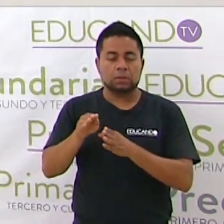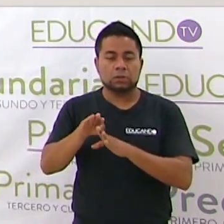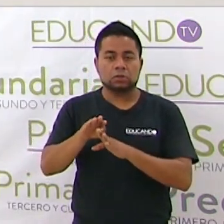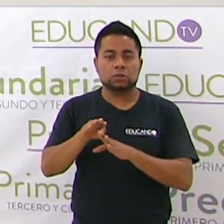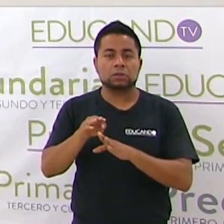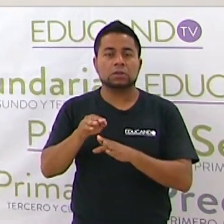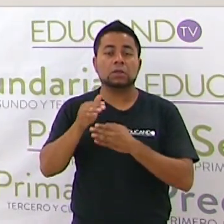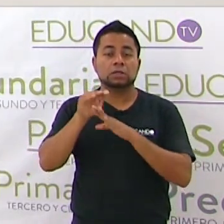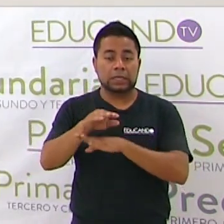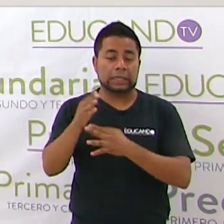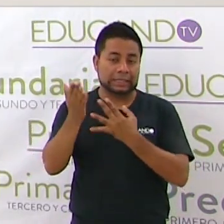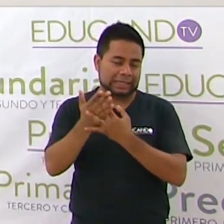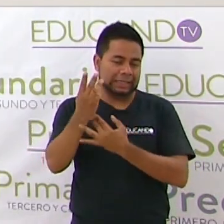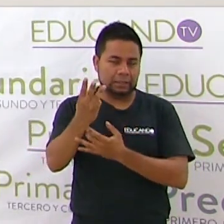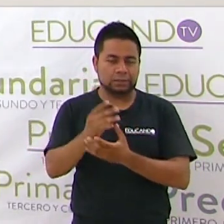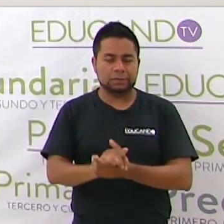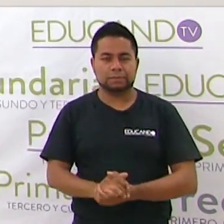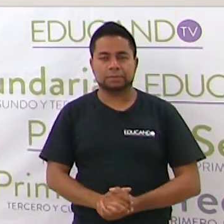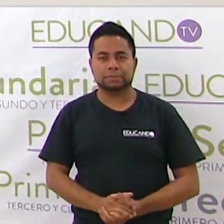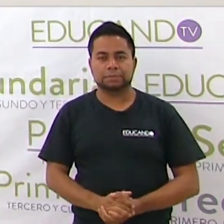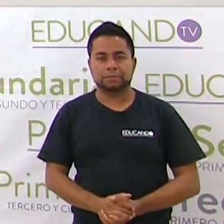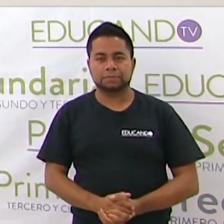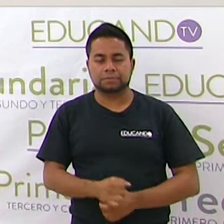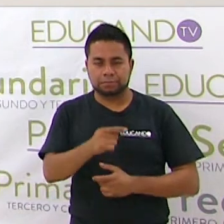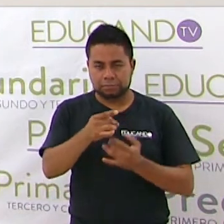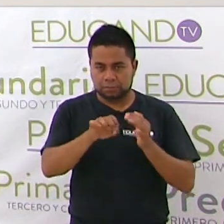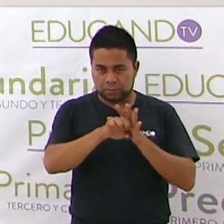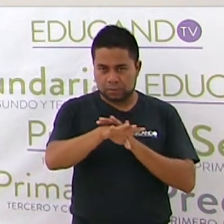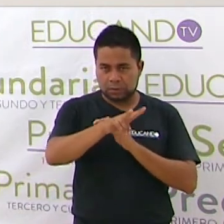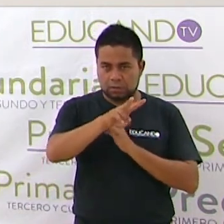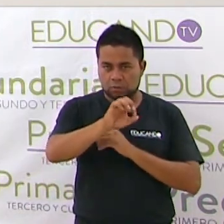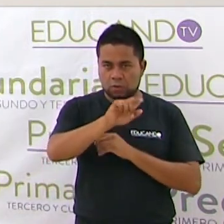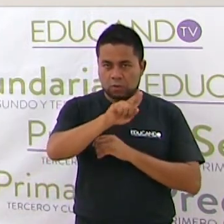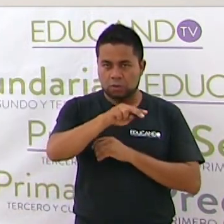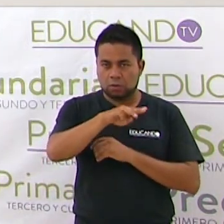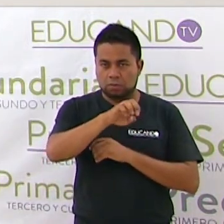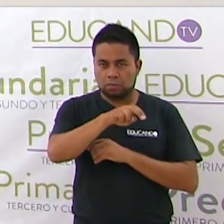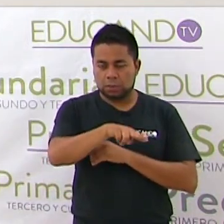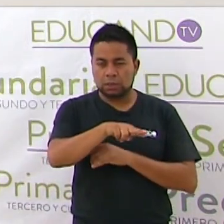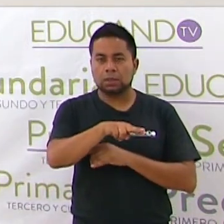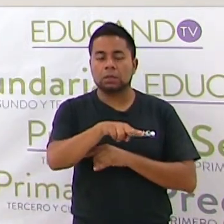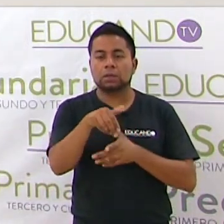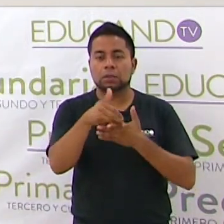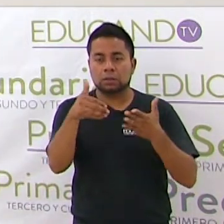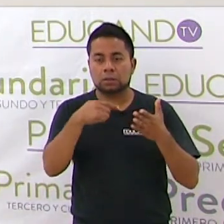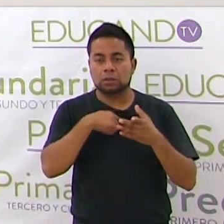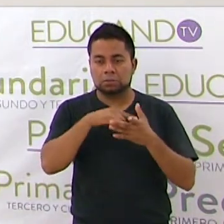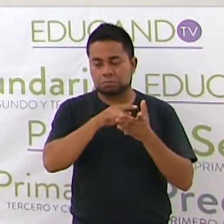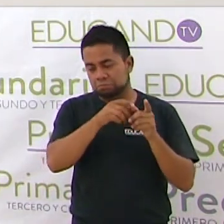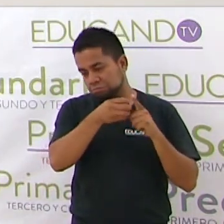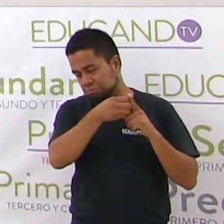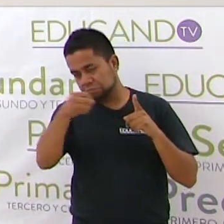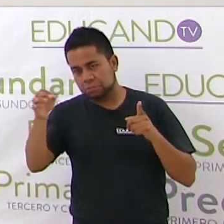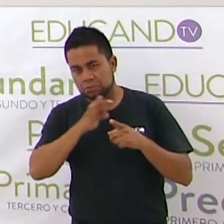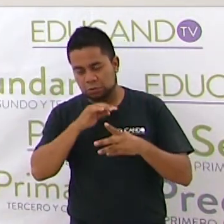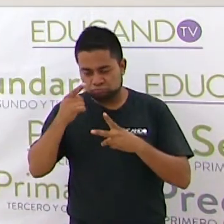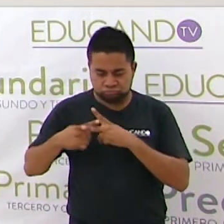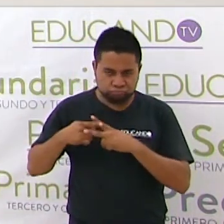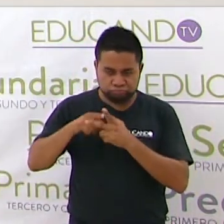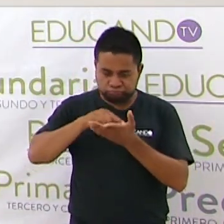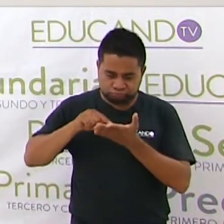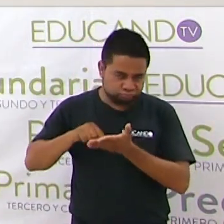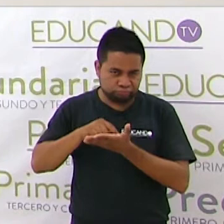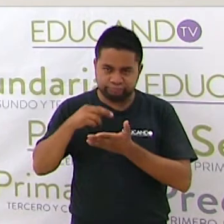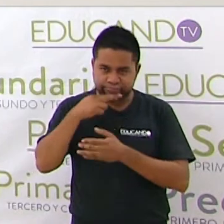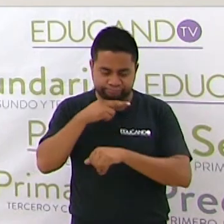queda aquí sobre 3. Entonces aquí volumen, ahora sí lo voy a hacer ya todo corrido. Aquí podemos utilizar la calculadora por el